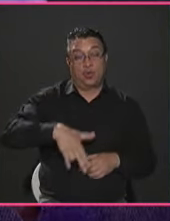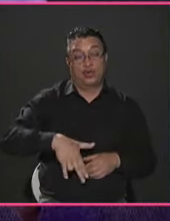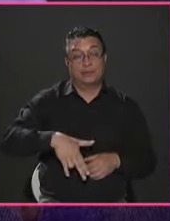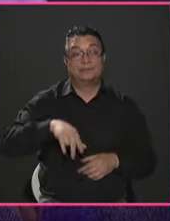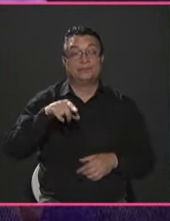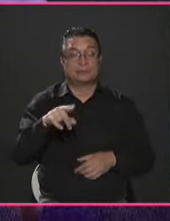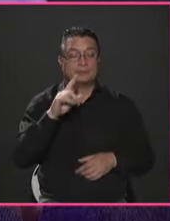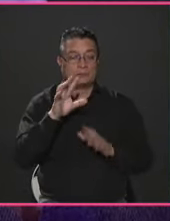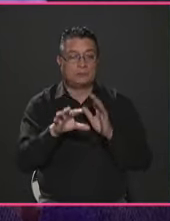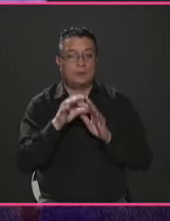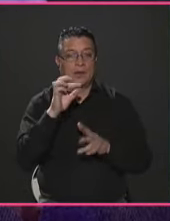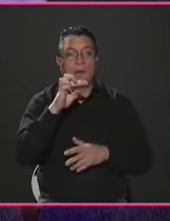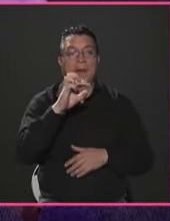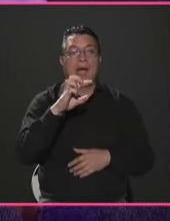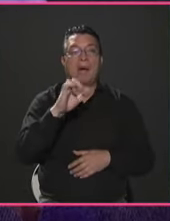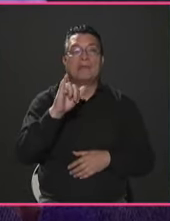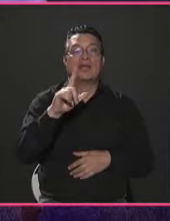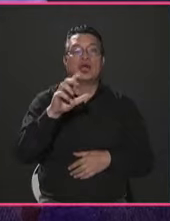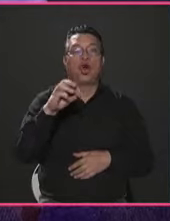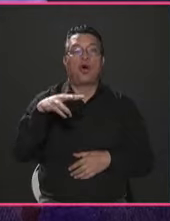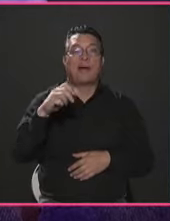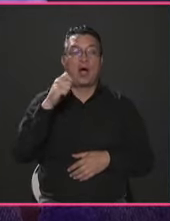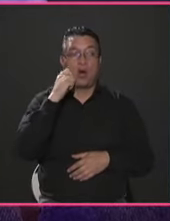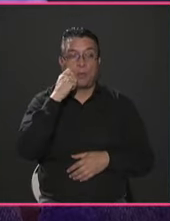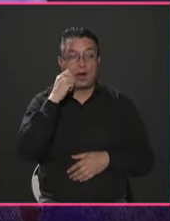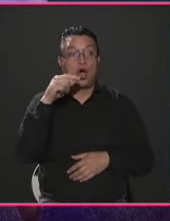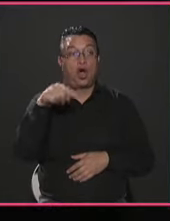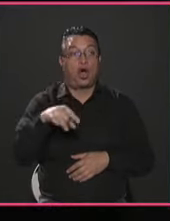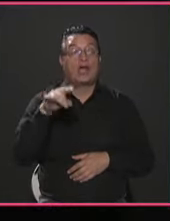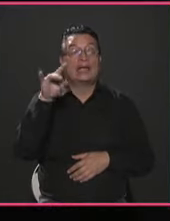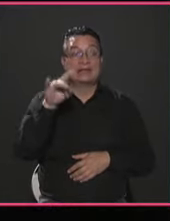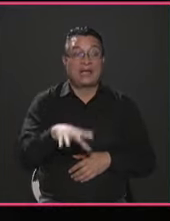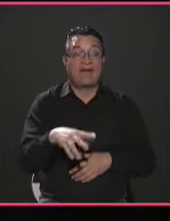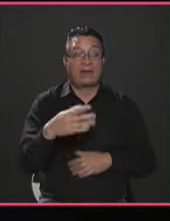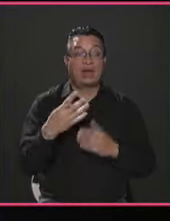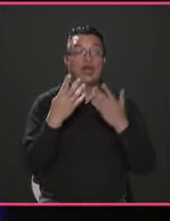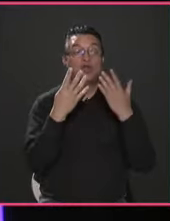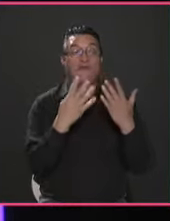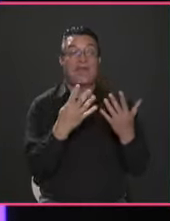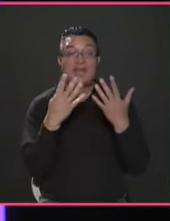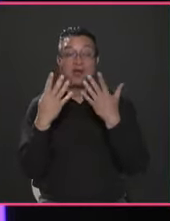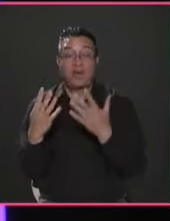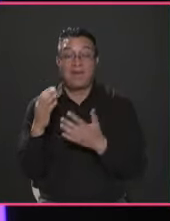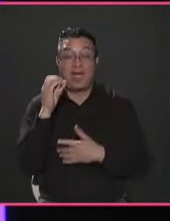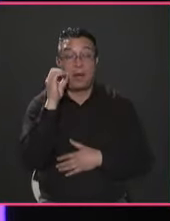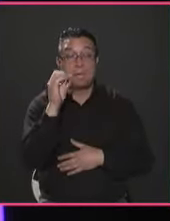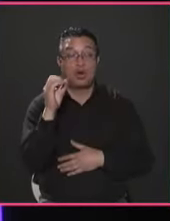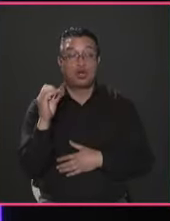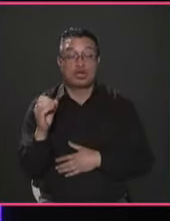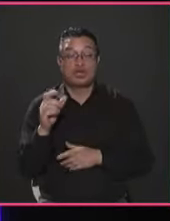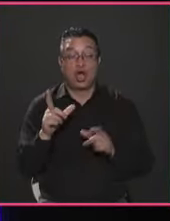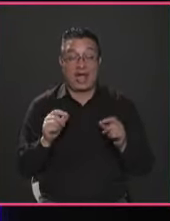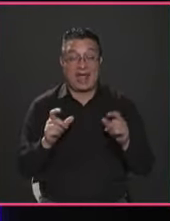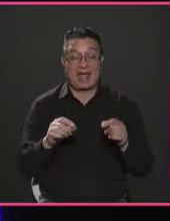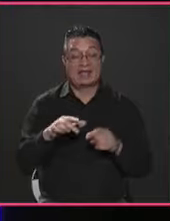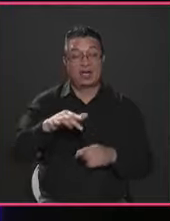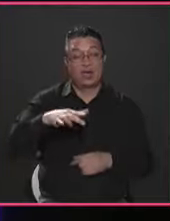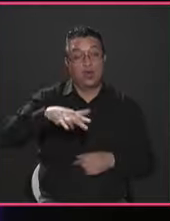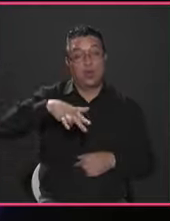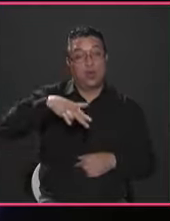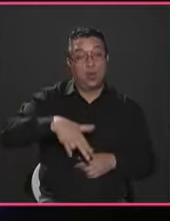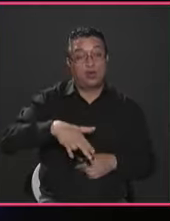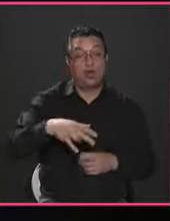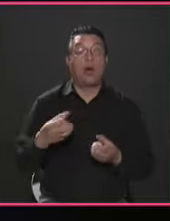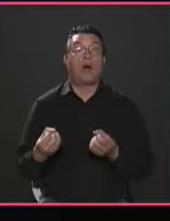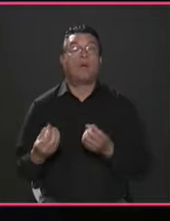encontraron el virus del papiloma humano y hoy día sabemos que el 99% de los cánceres cervicouterino son